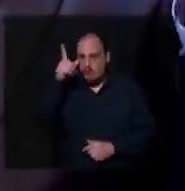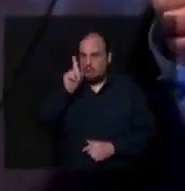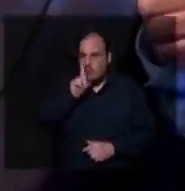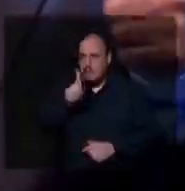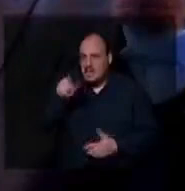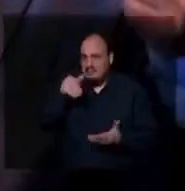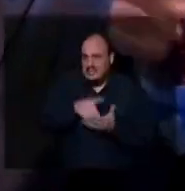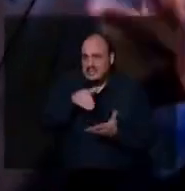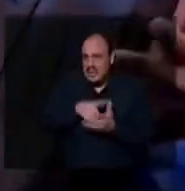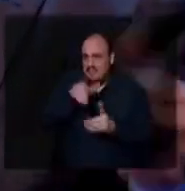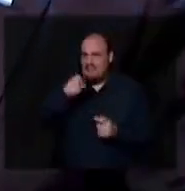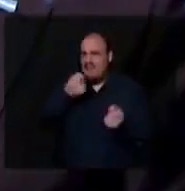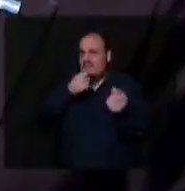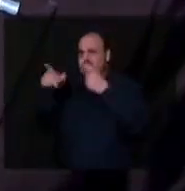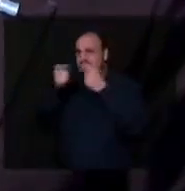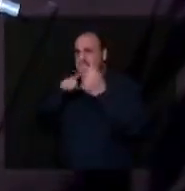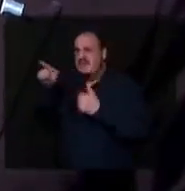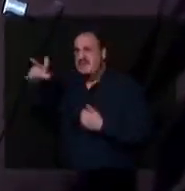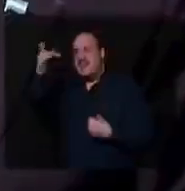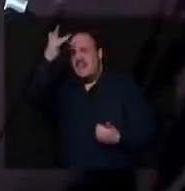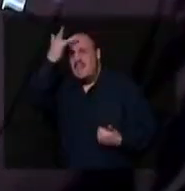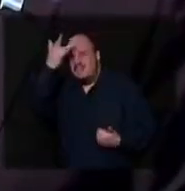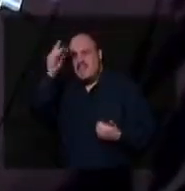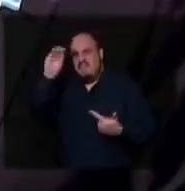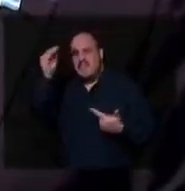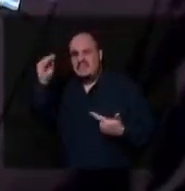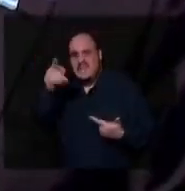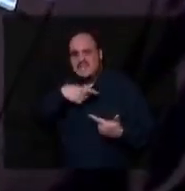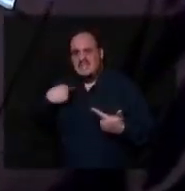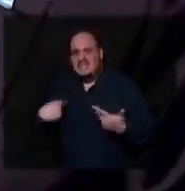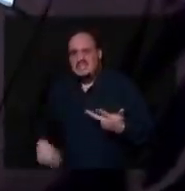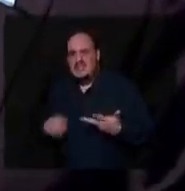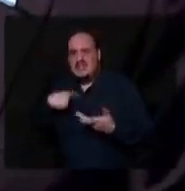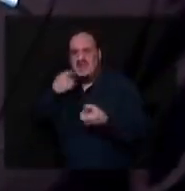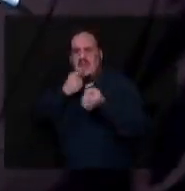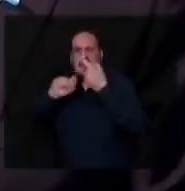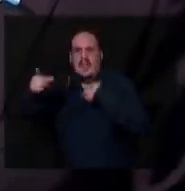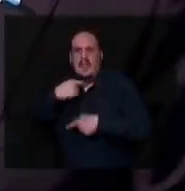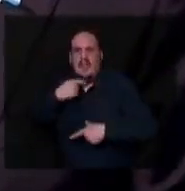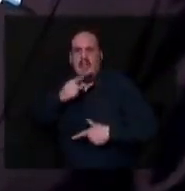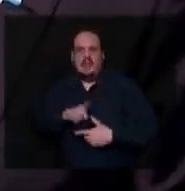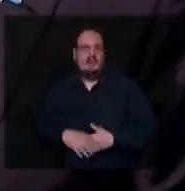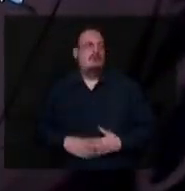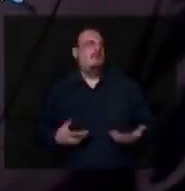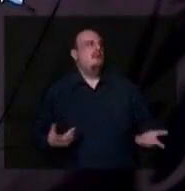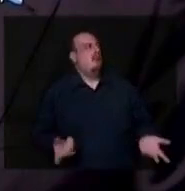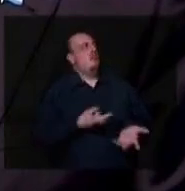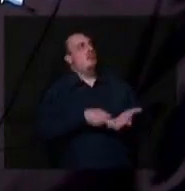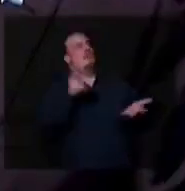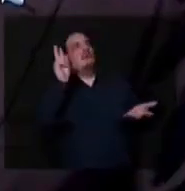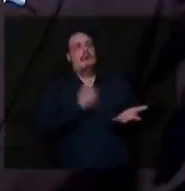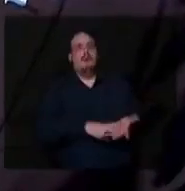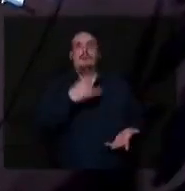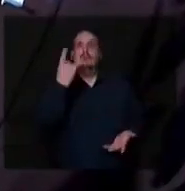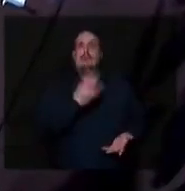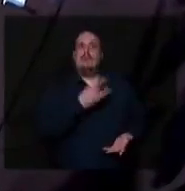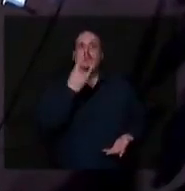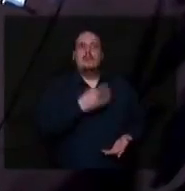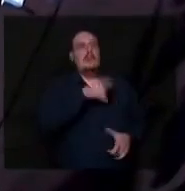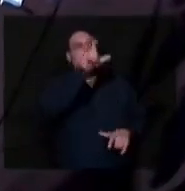eh tenía este la política y cómo en interés propio eran capaces